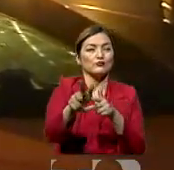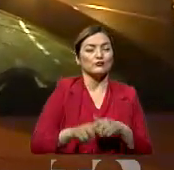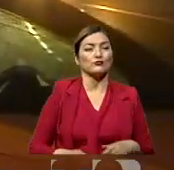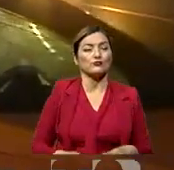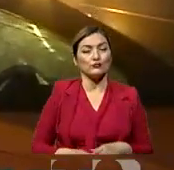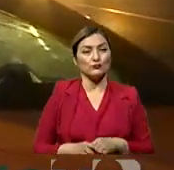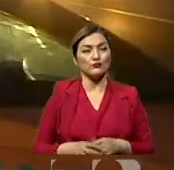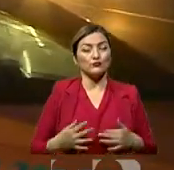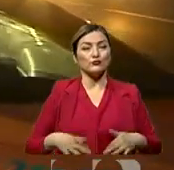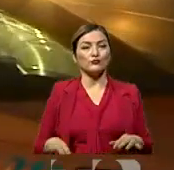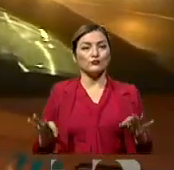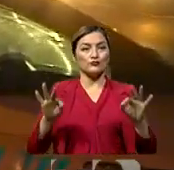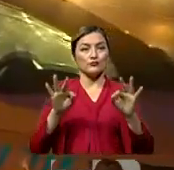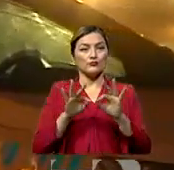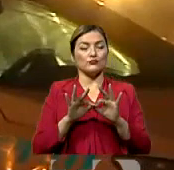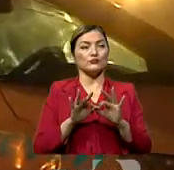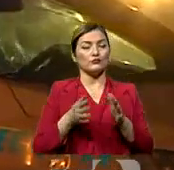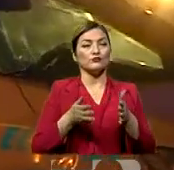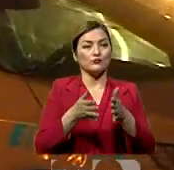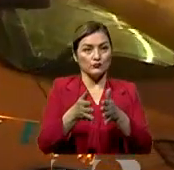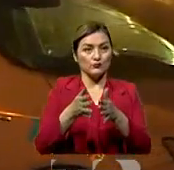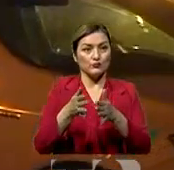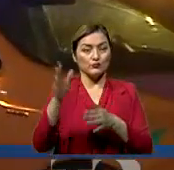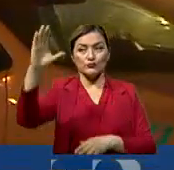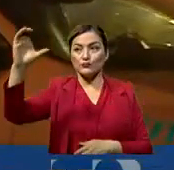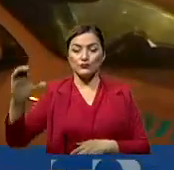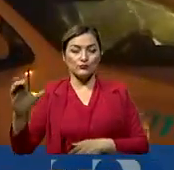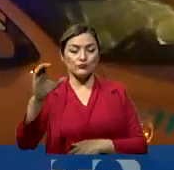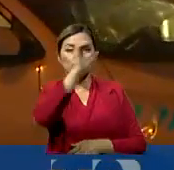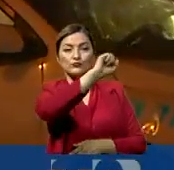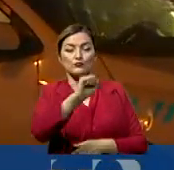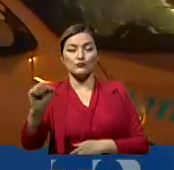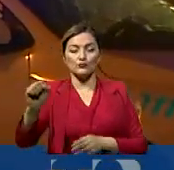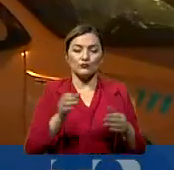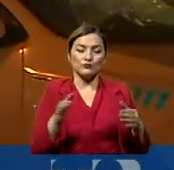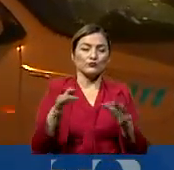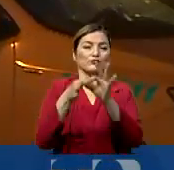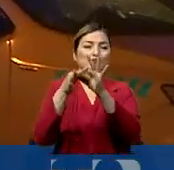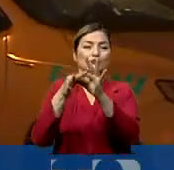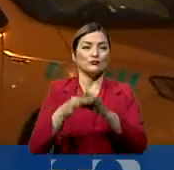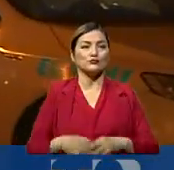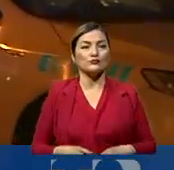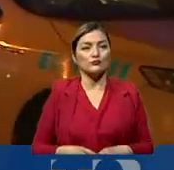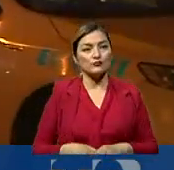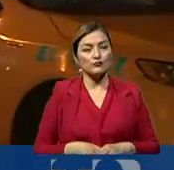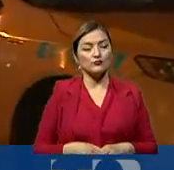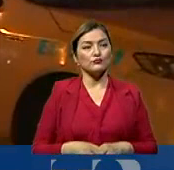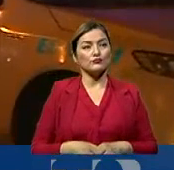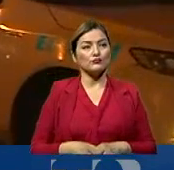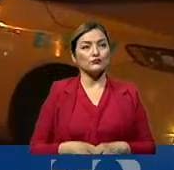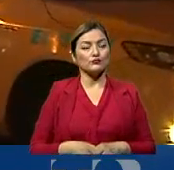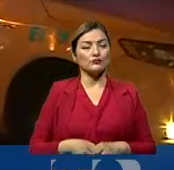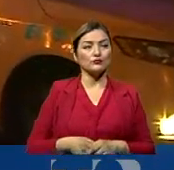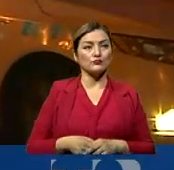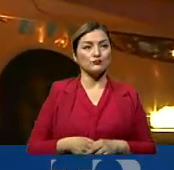esta importante vía del país que conecta a la costa con la sierra. Como pueden observar, la fila está